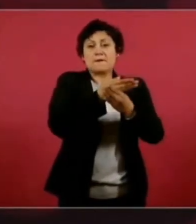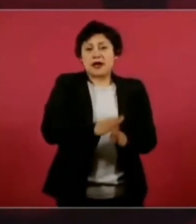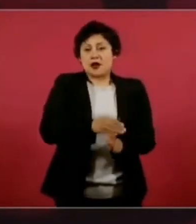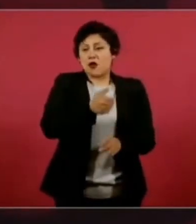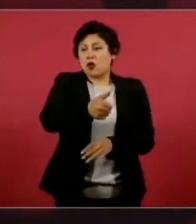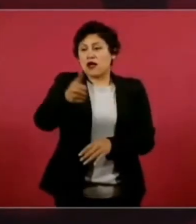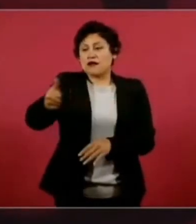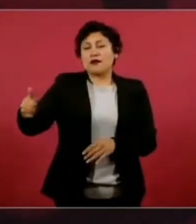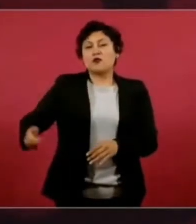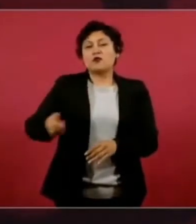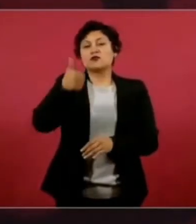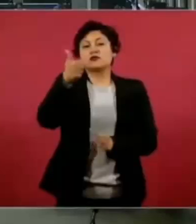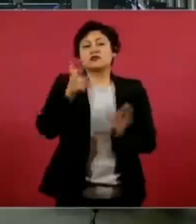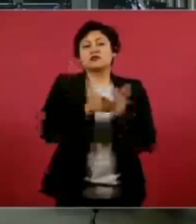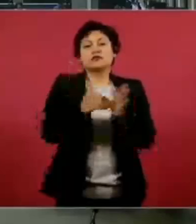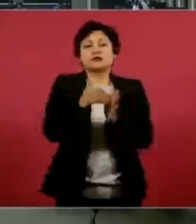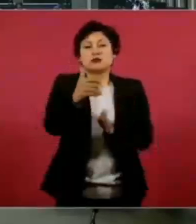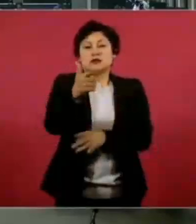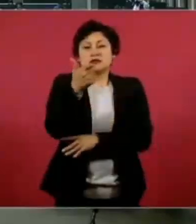con cajeros,